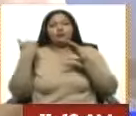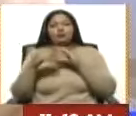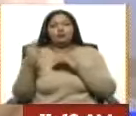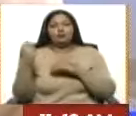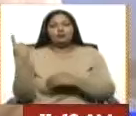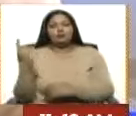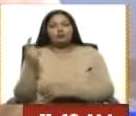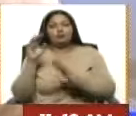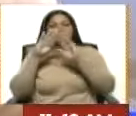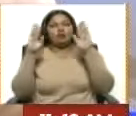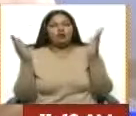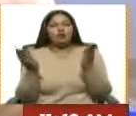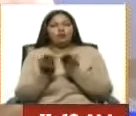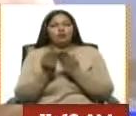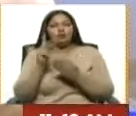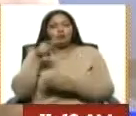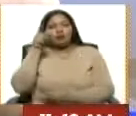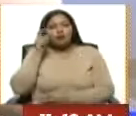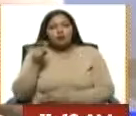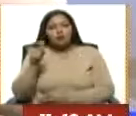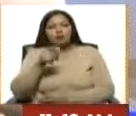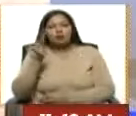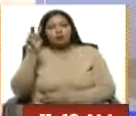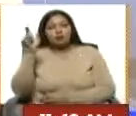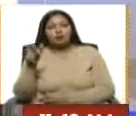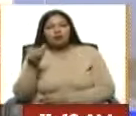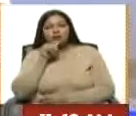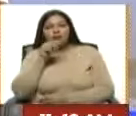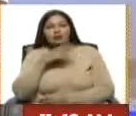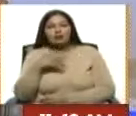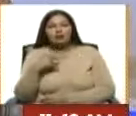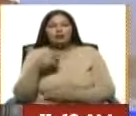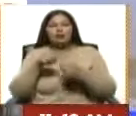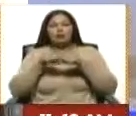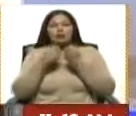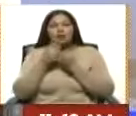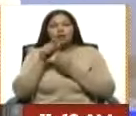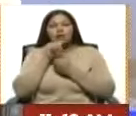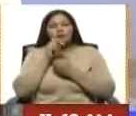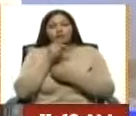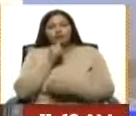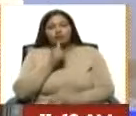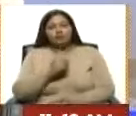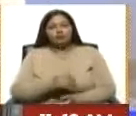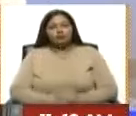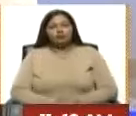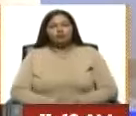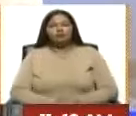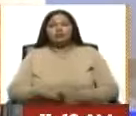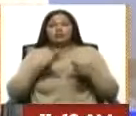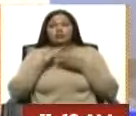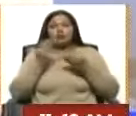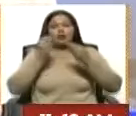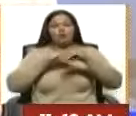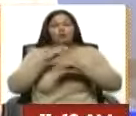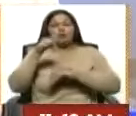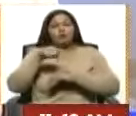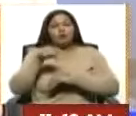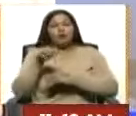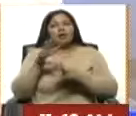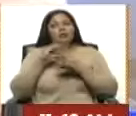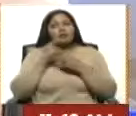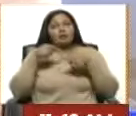mundo, un mensaje al pueblo venezolano de quién quiere paz y quién no quiere paz. Aceptar el acuerdo de hoy es aceptar que